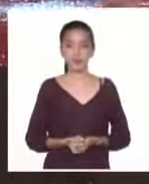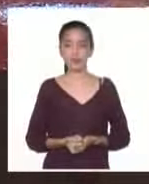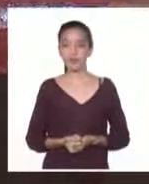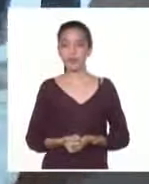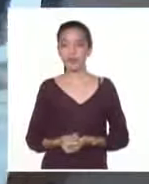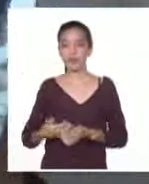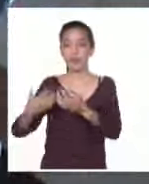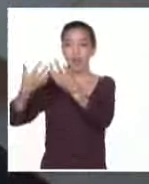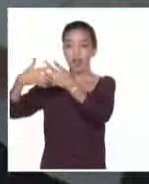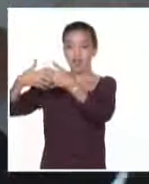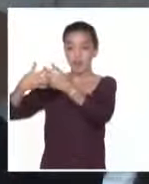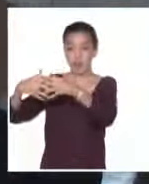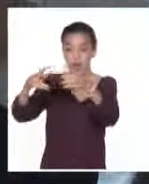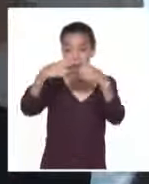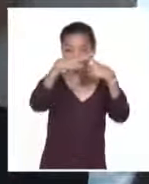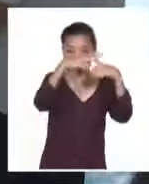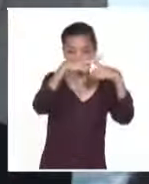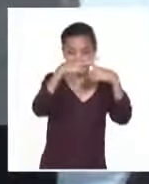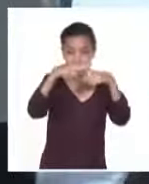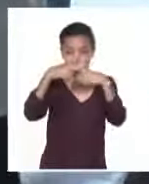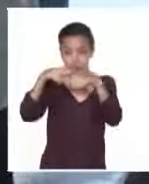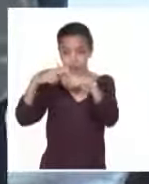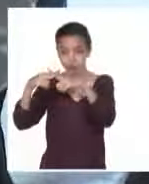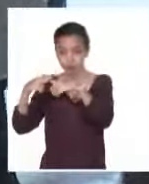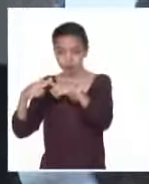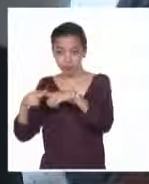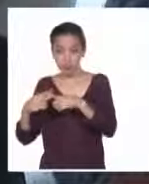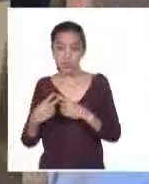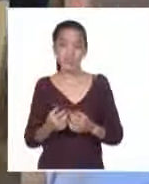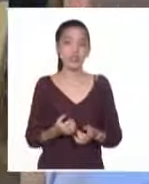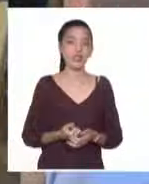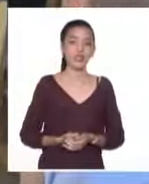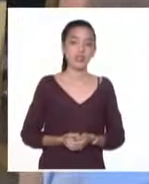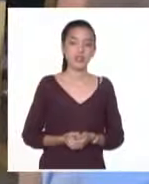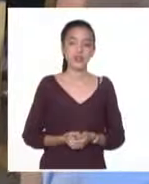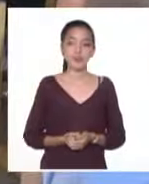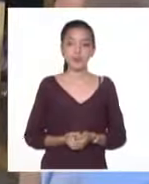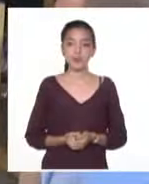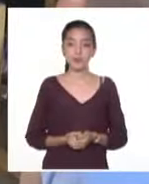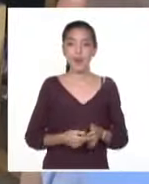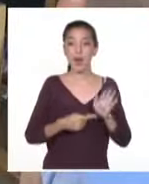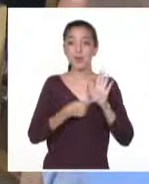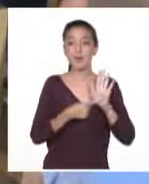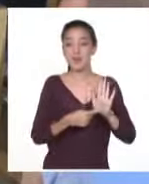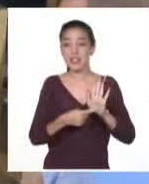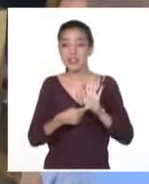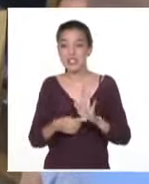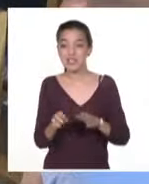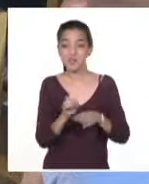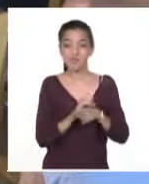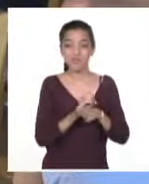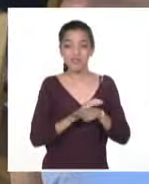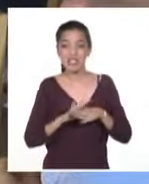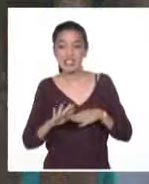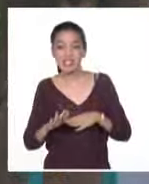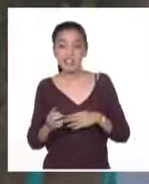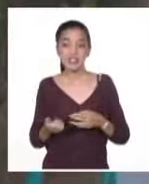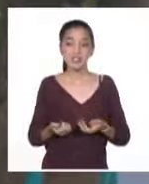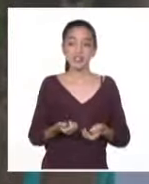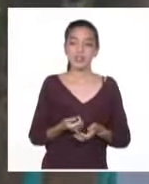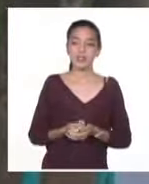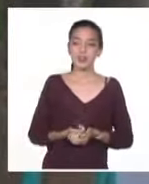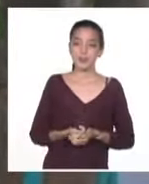hielo, devinieron también tópicos de interés. La socialización de la obra de hombres y mujeres del central mayabequense Boris Luis Santa